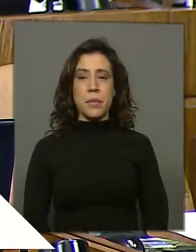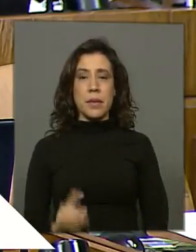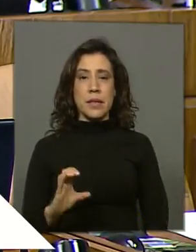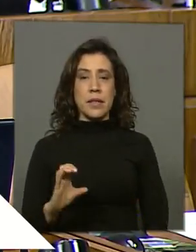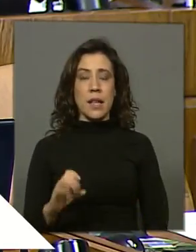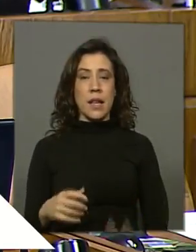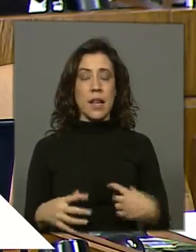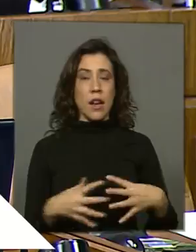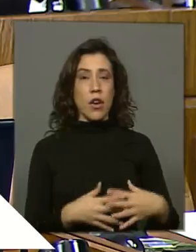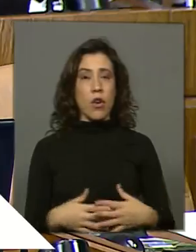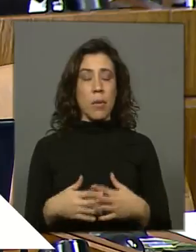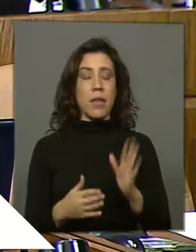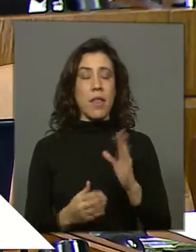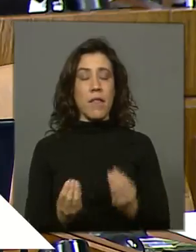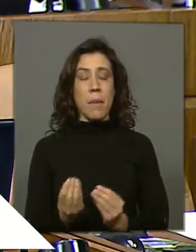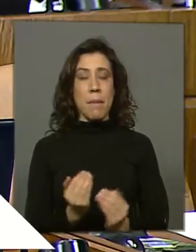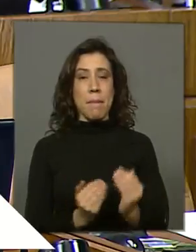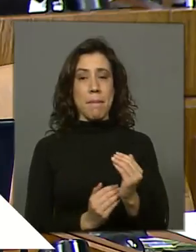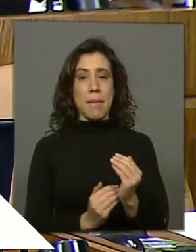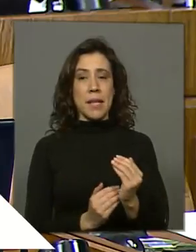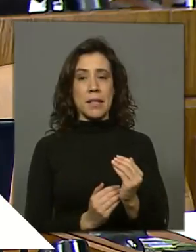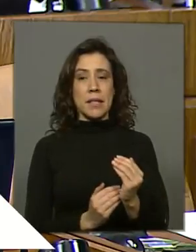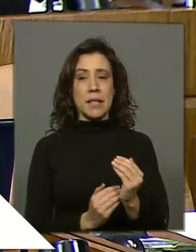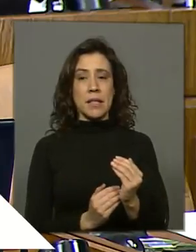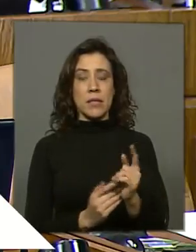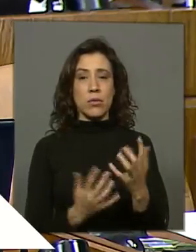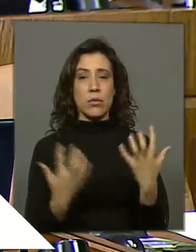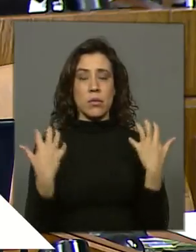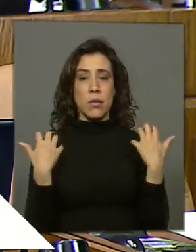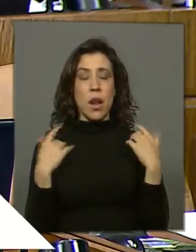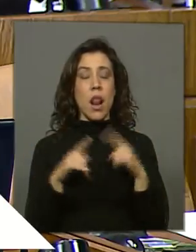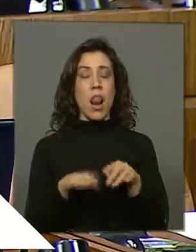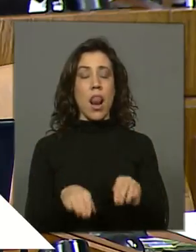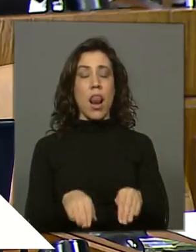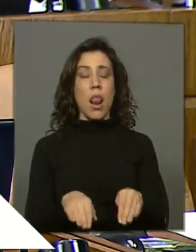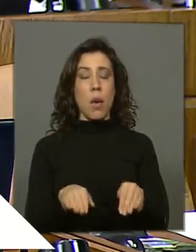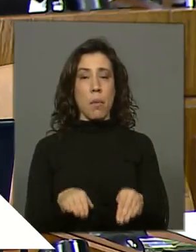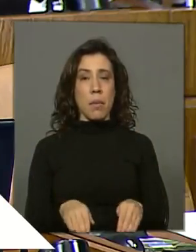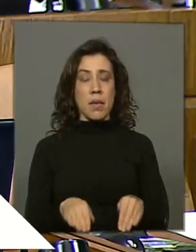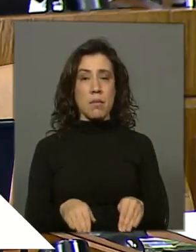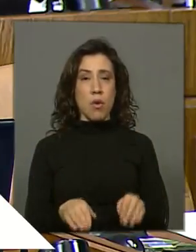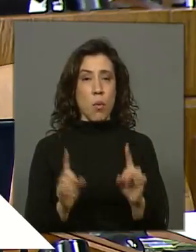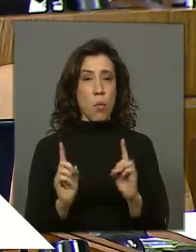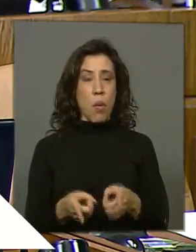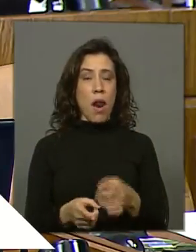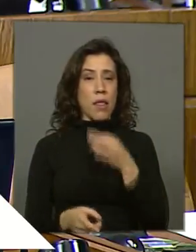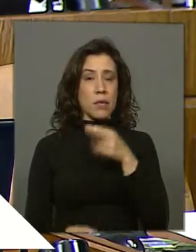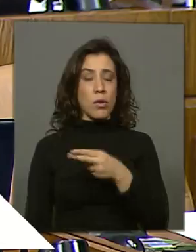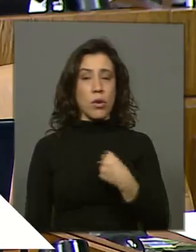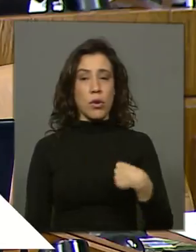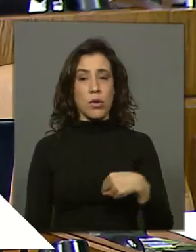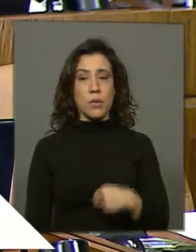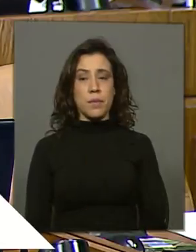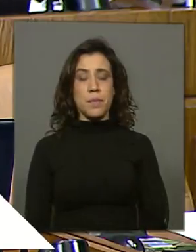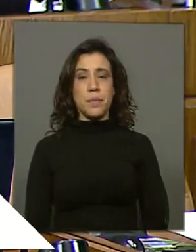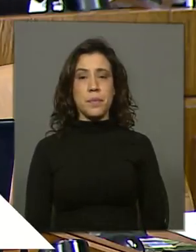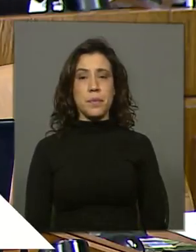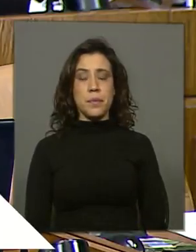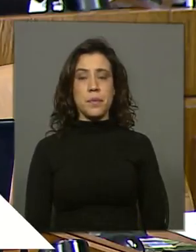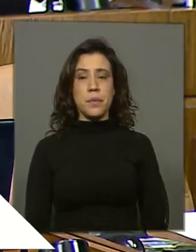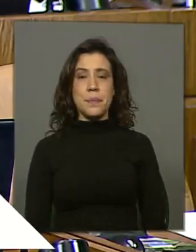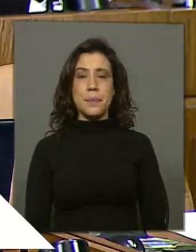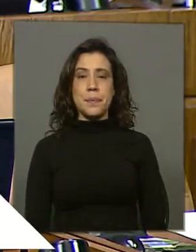norteamericana tuvo que aumentar obviamente sus facultades lo mismo señalamos nosotros y en consecuencia